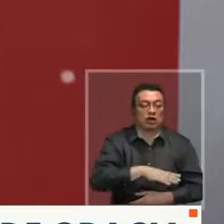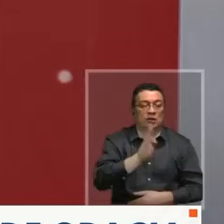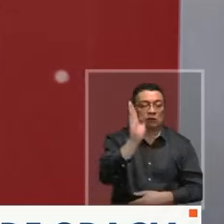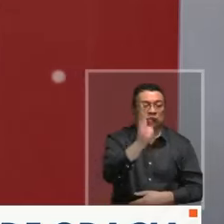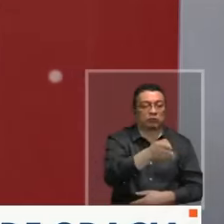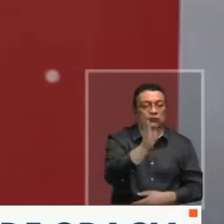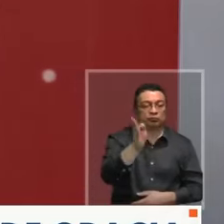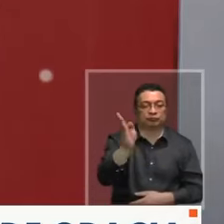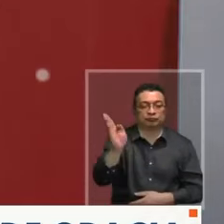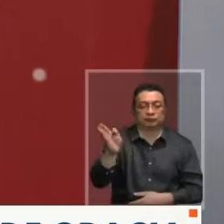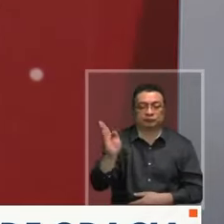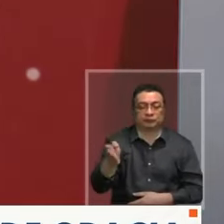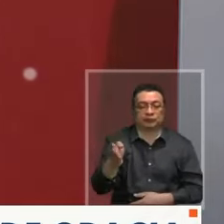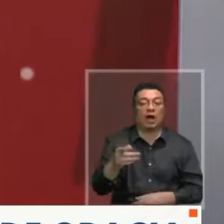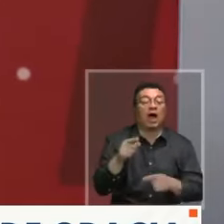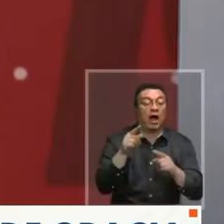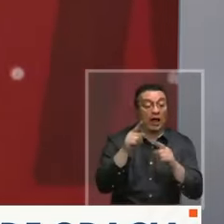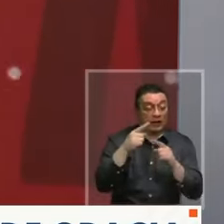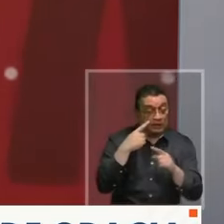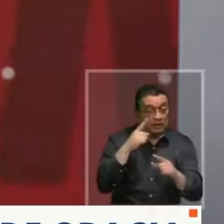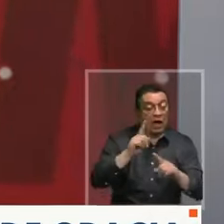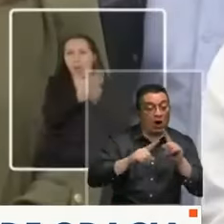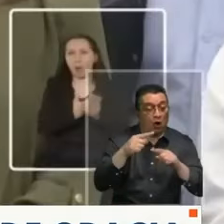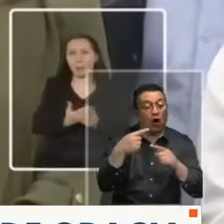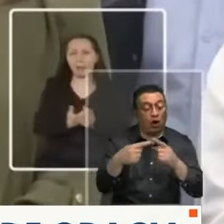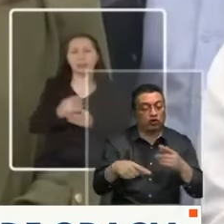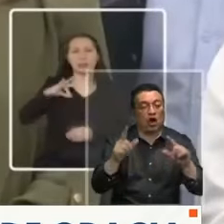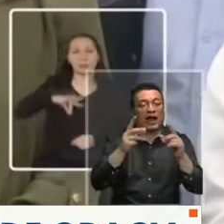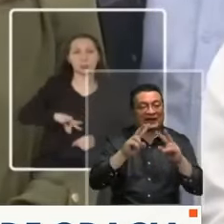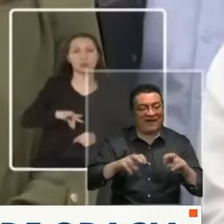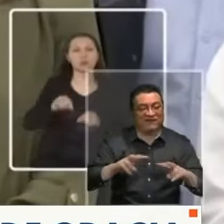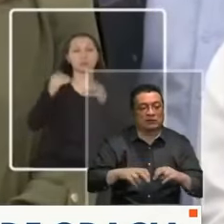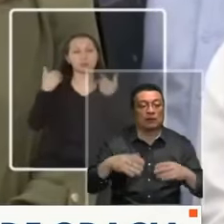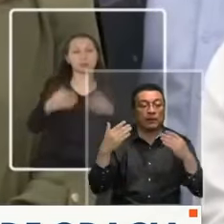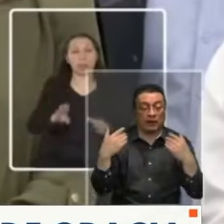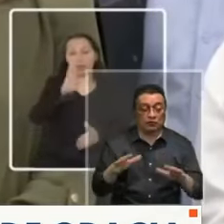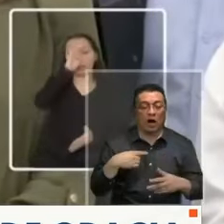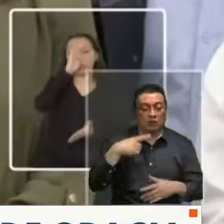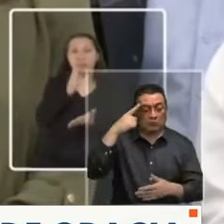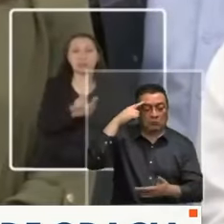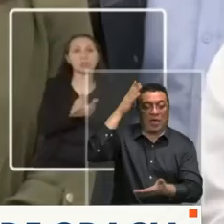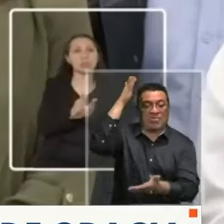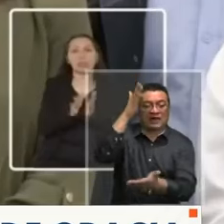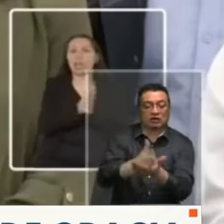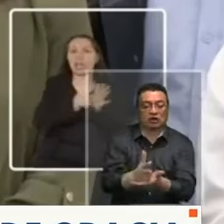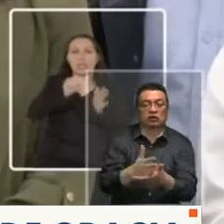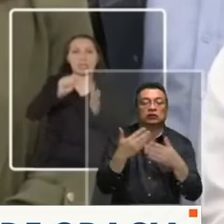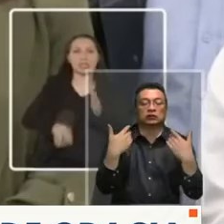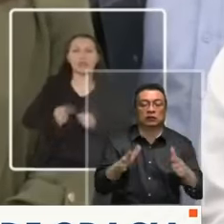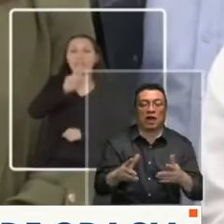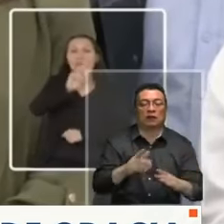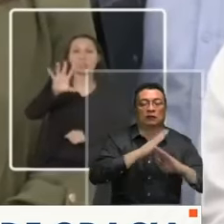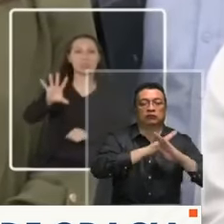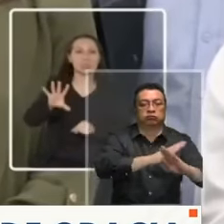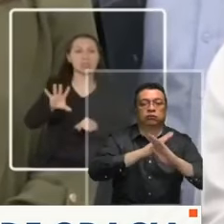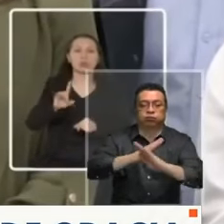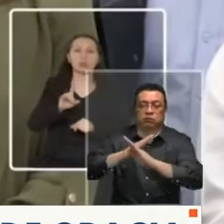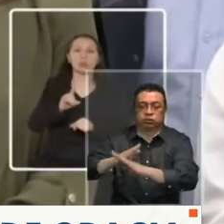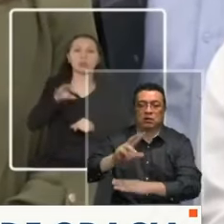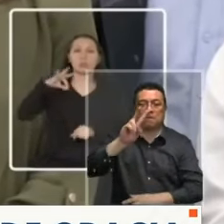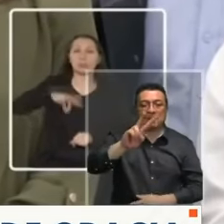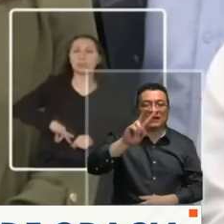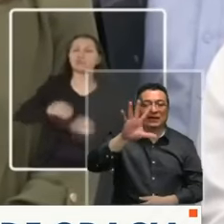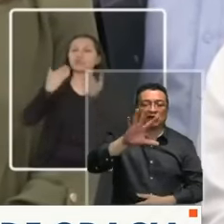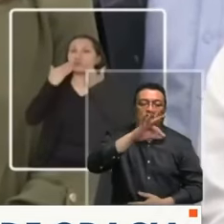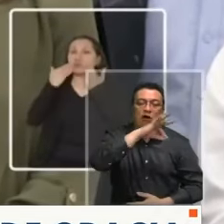eh Y otros casos más que todavía tienen que revisarse y ya hemos tomado la decisión de revocar 25 eh